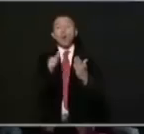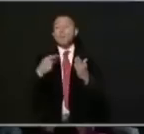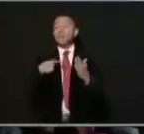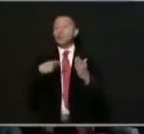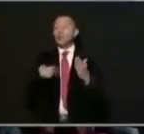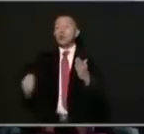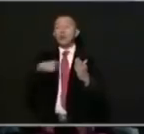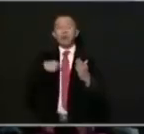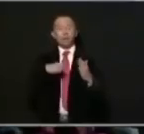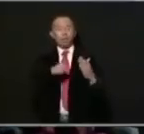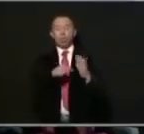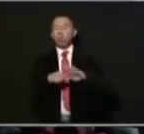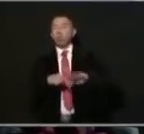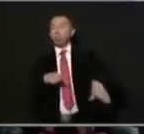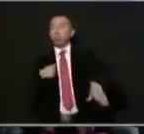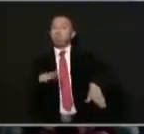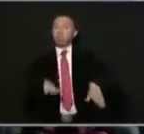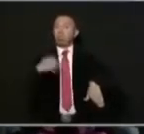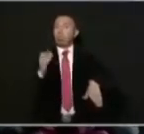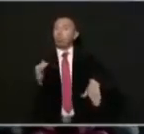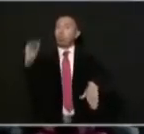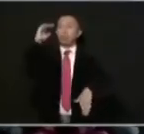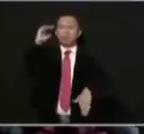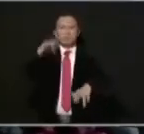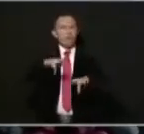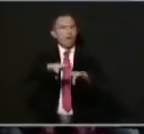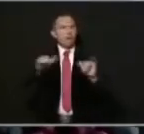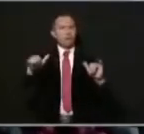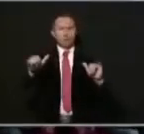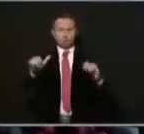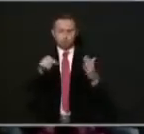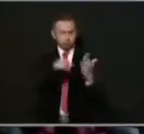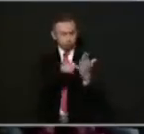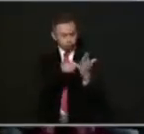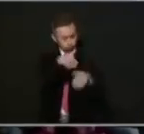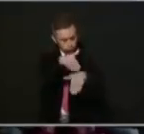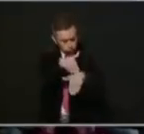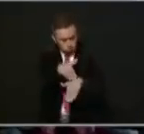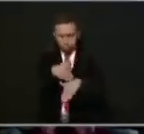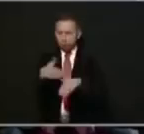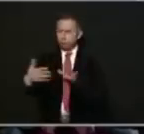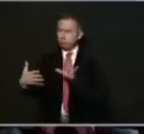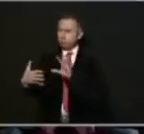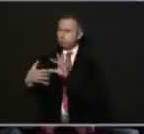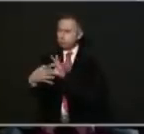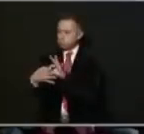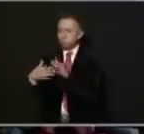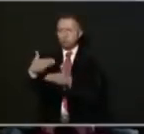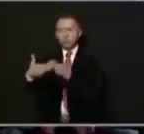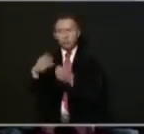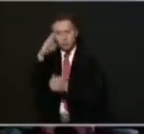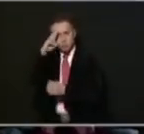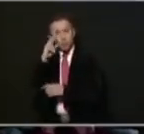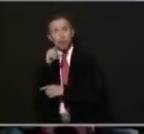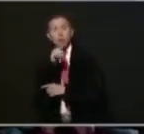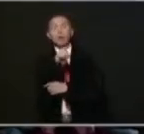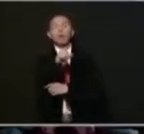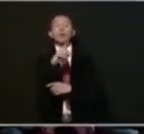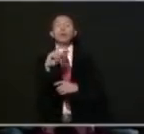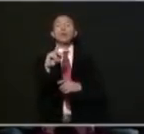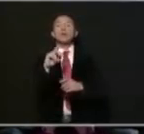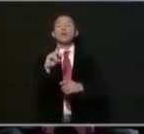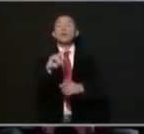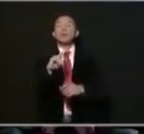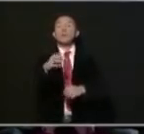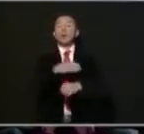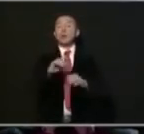nadie. Mantendremos relaciones respetuosas con el Poder Legislativo y con el